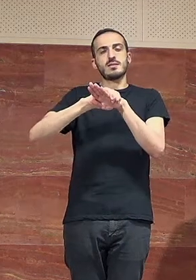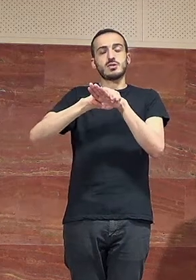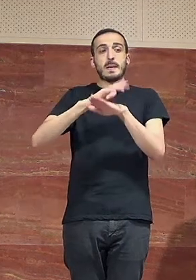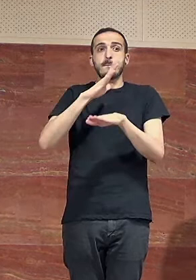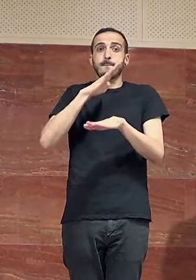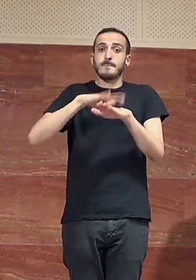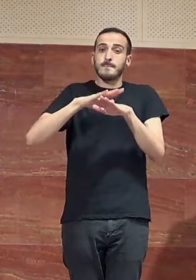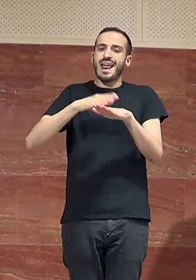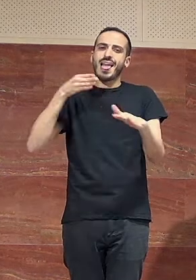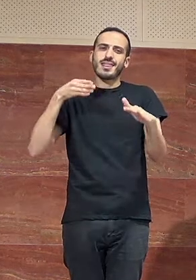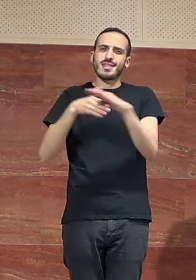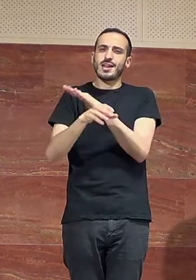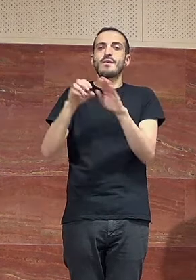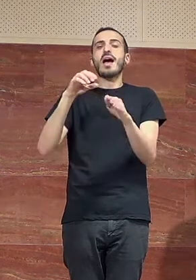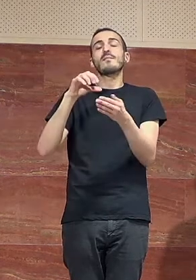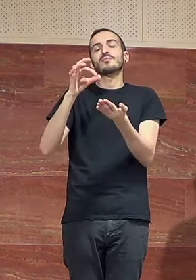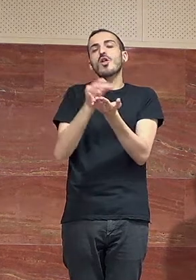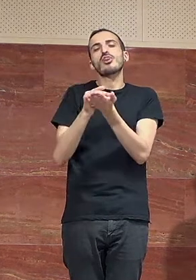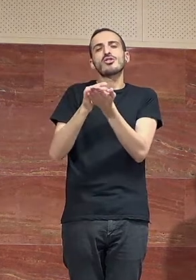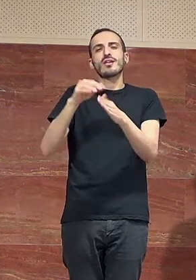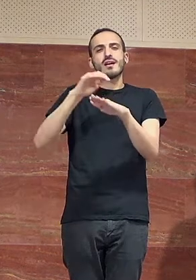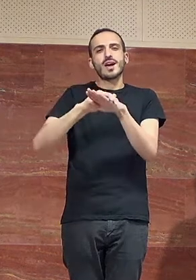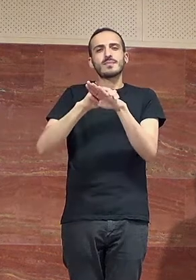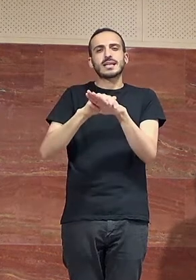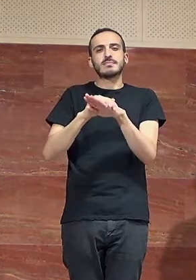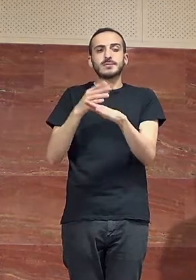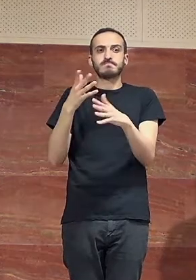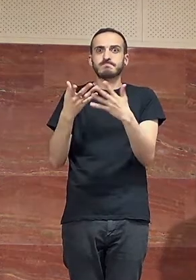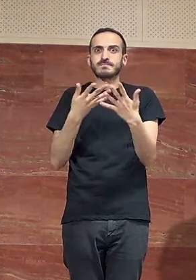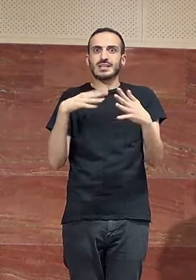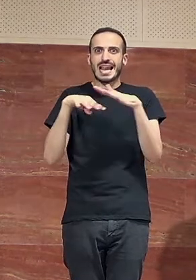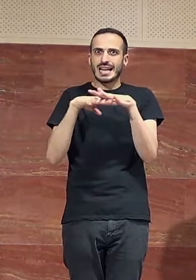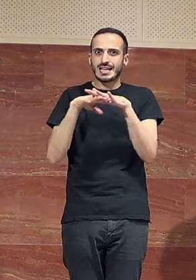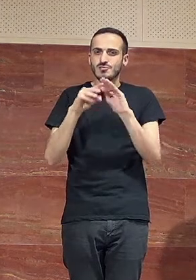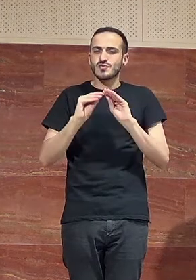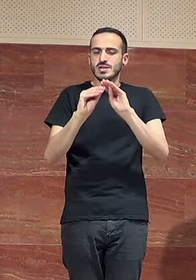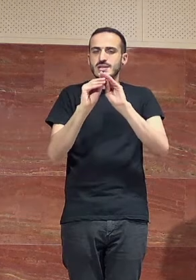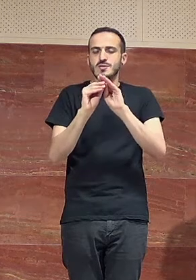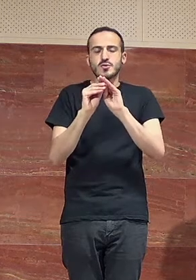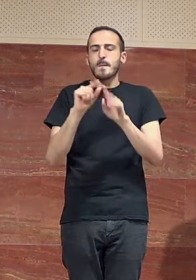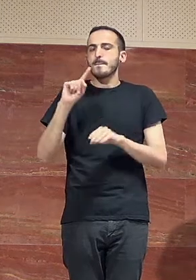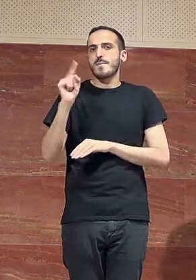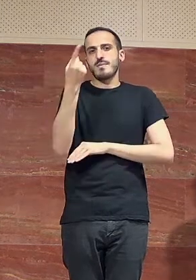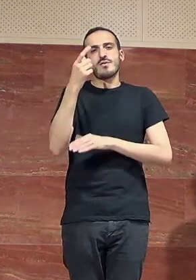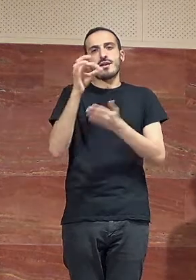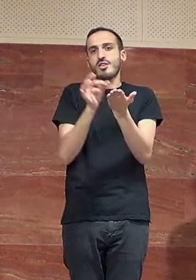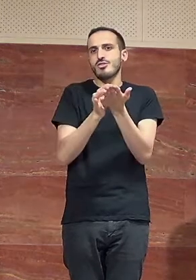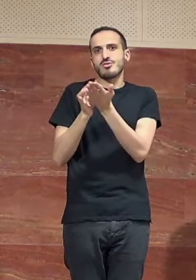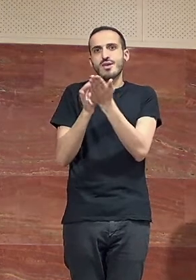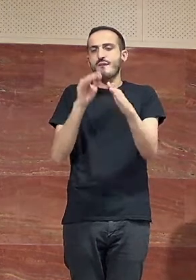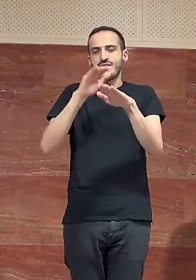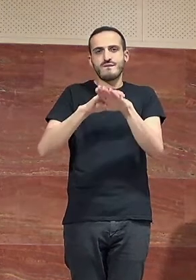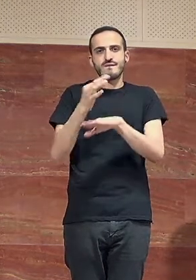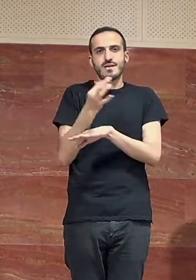amigable, para poder entrar en esa red de ciudades amigables, el primer punto que tiene que cumplir una ciudad es